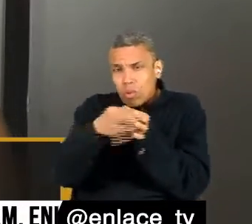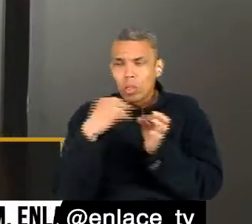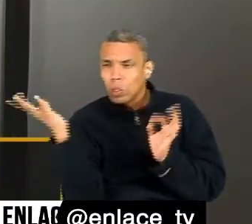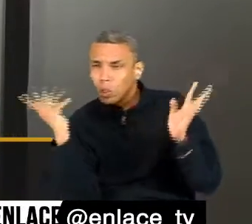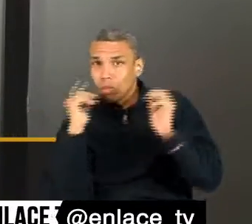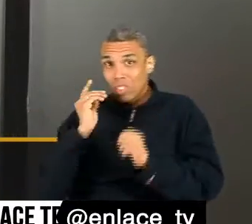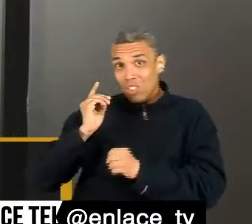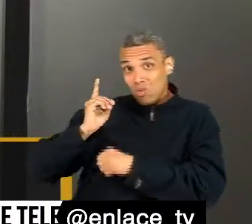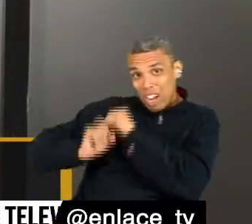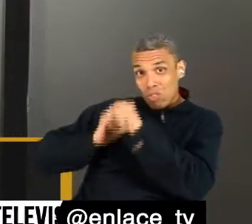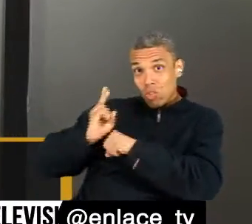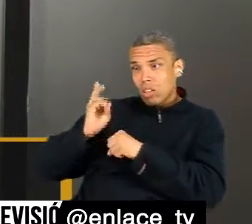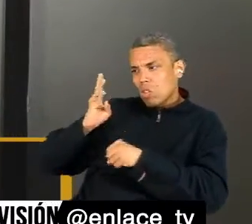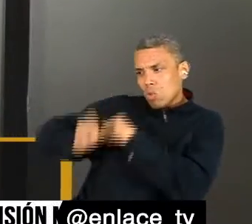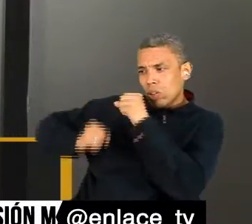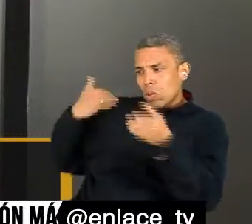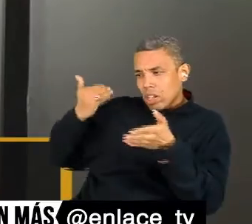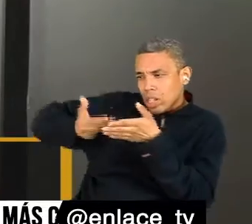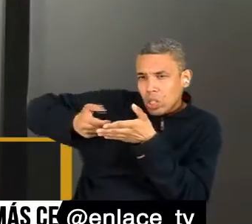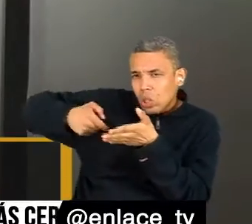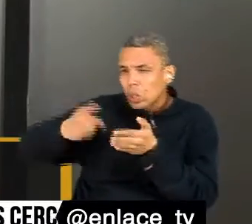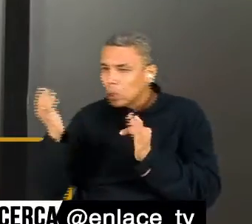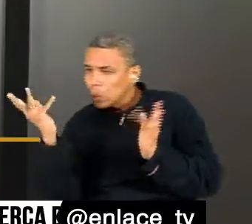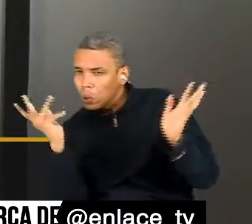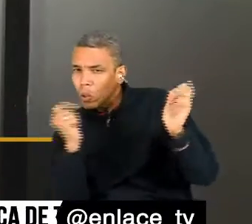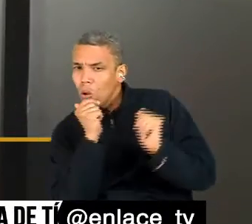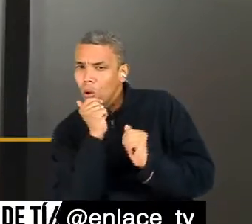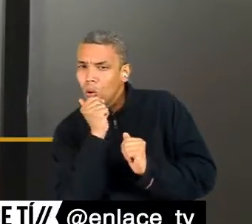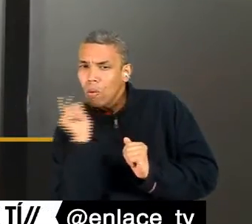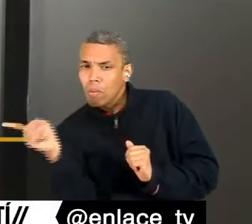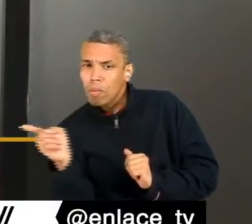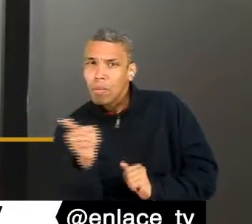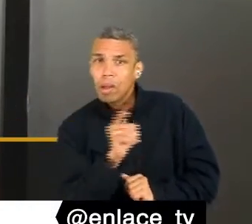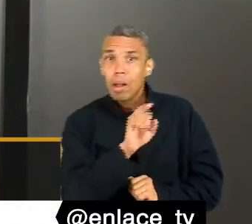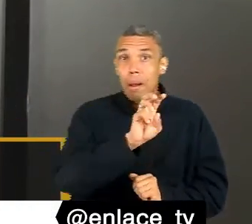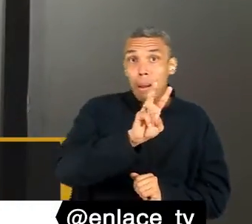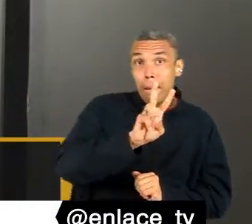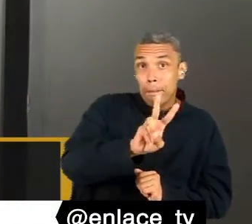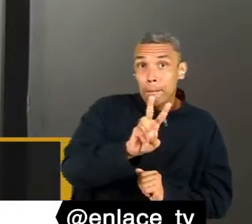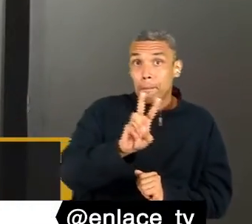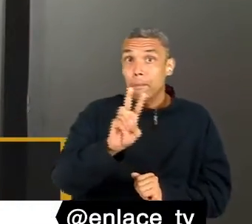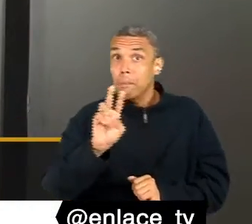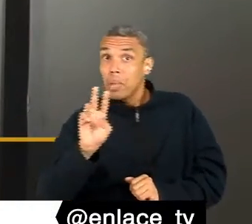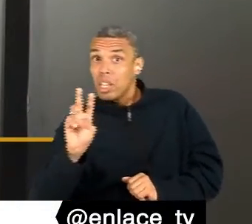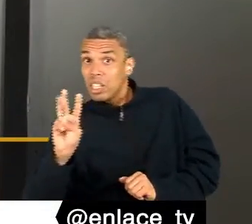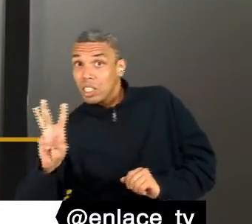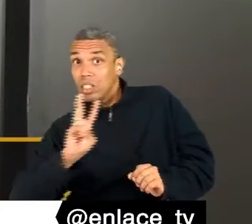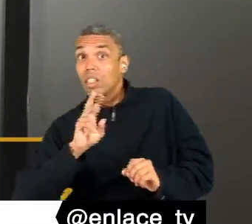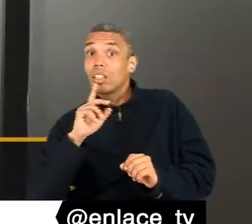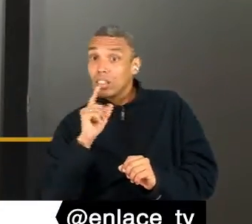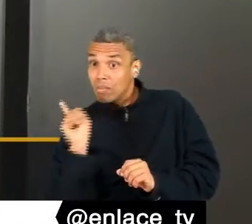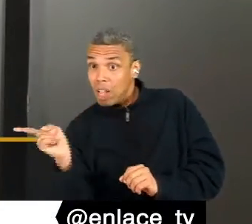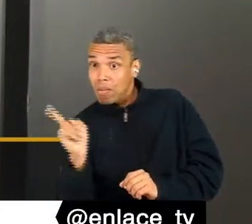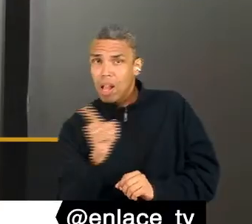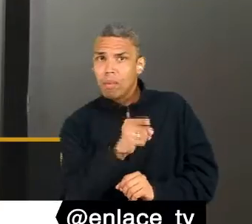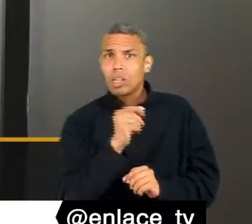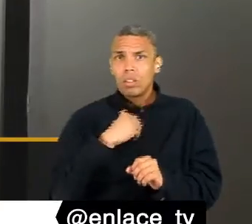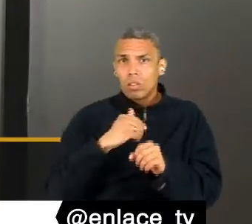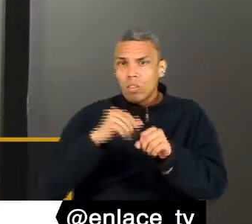4 años alrededor de 23 casos, todos ellos por explotación sexual o prostitución forzada, en